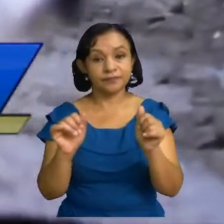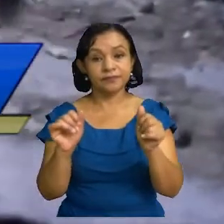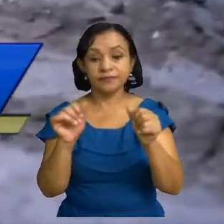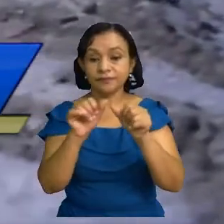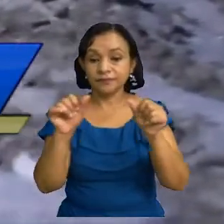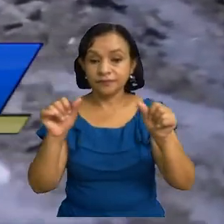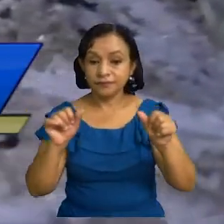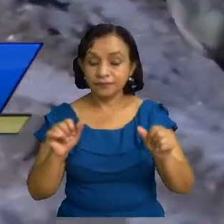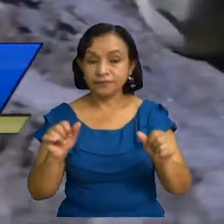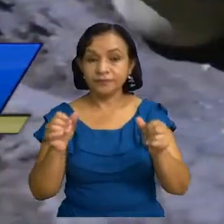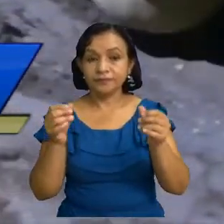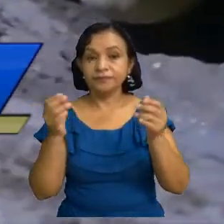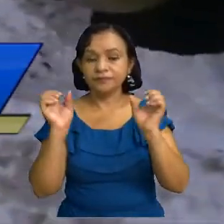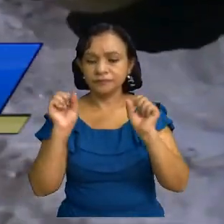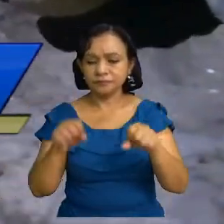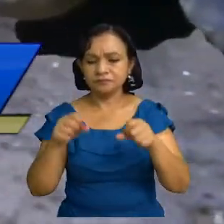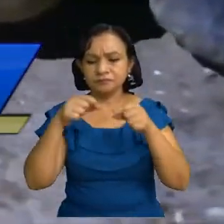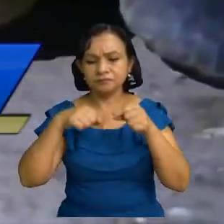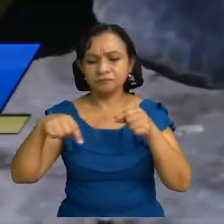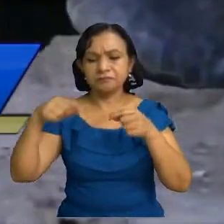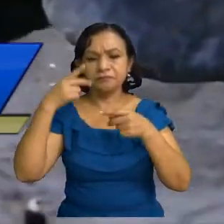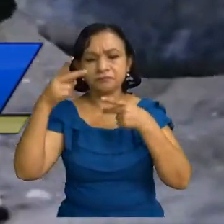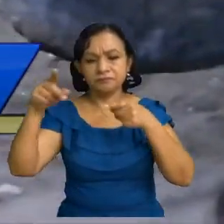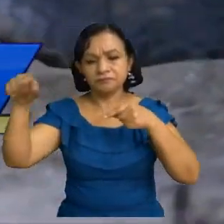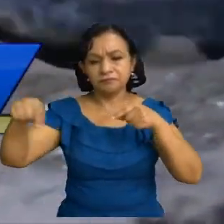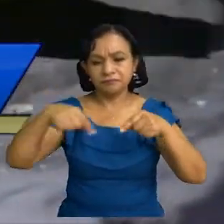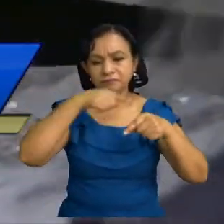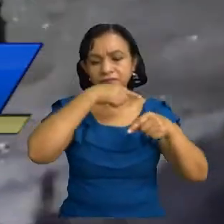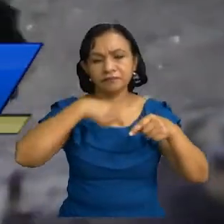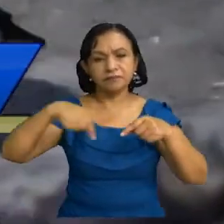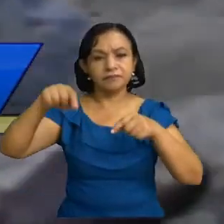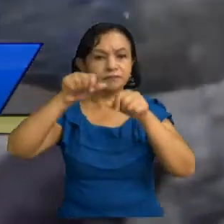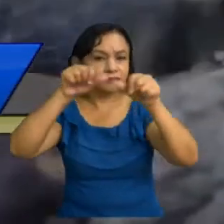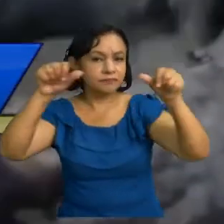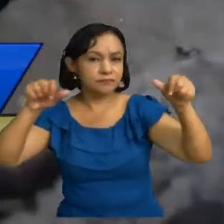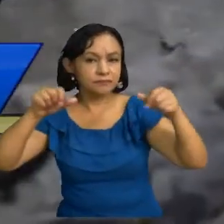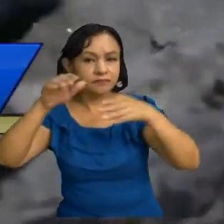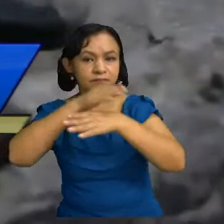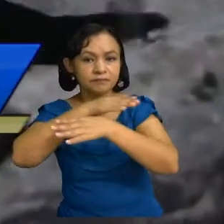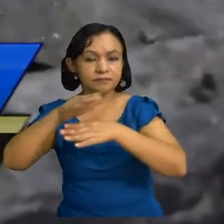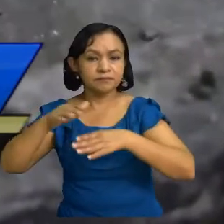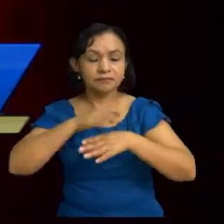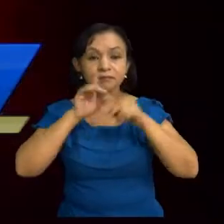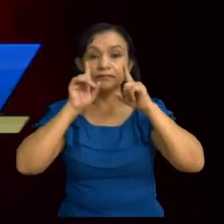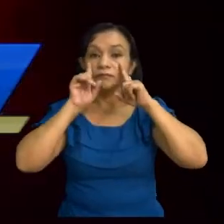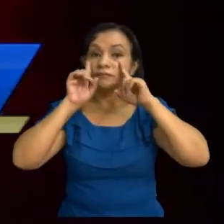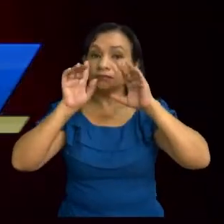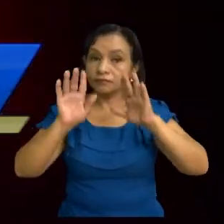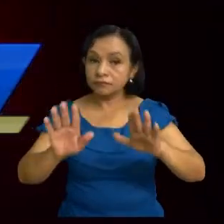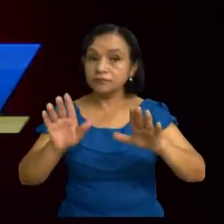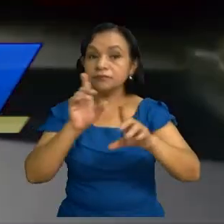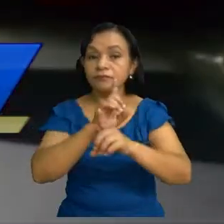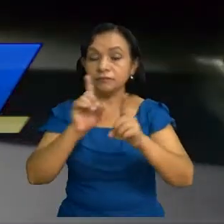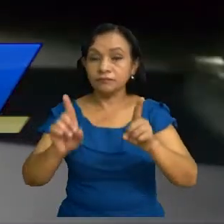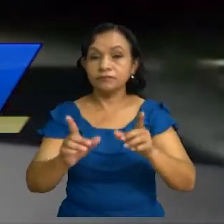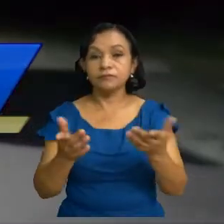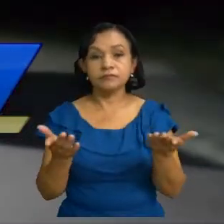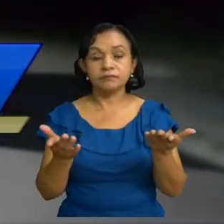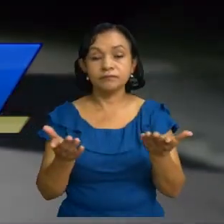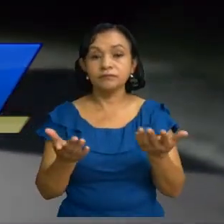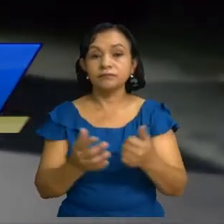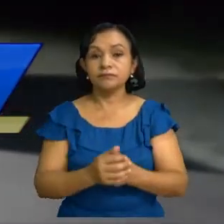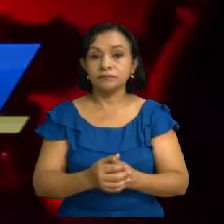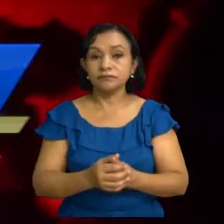común que ya ellas pueden desplazarse de mejor manera y eso ya es un indicador de donde vamos avanzando en el tema de conservación